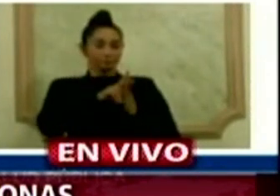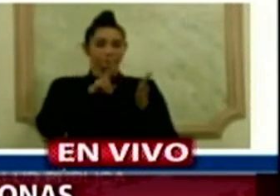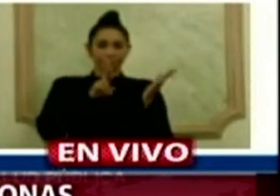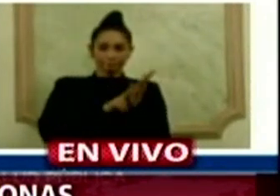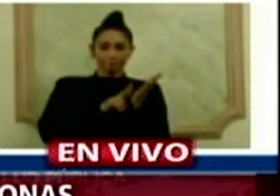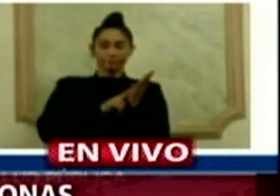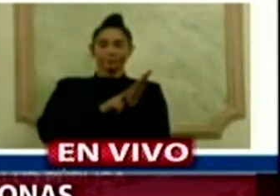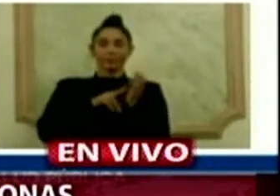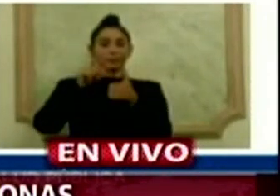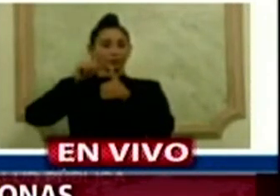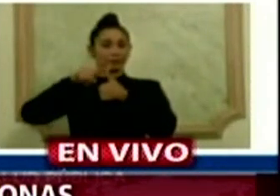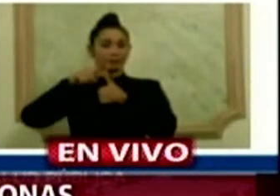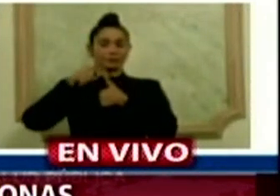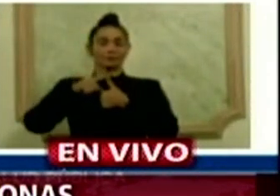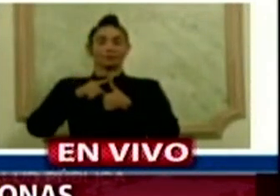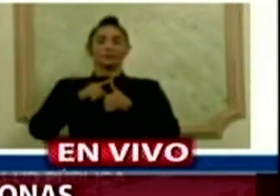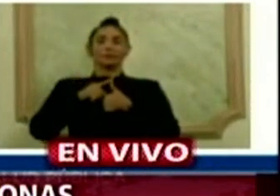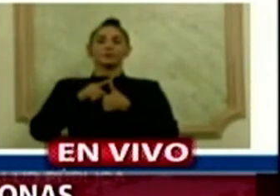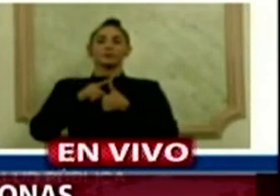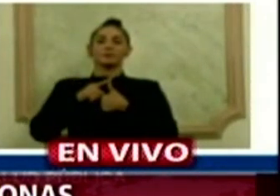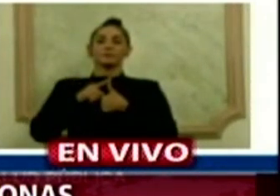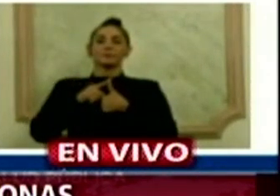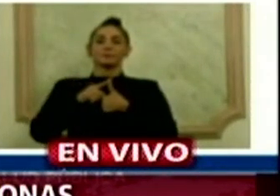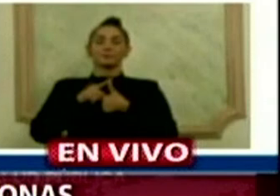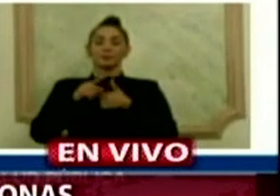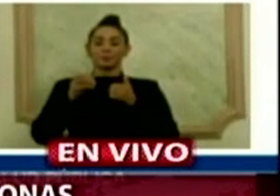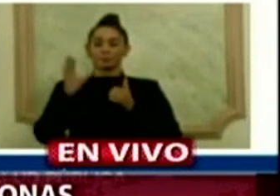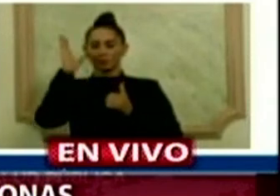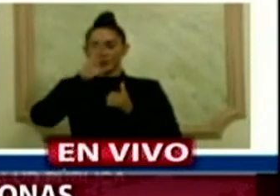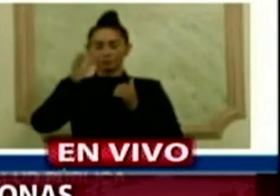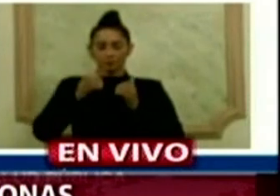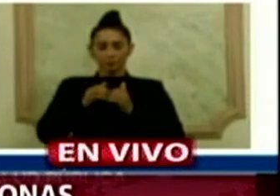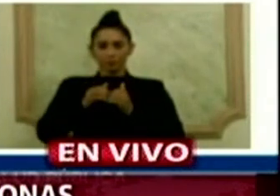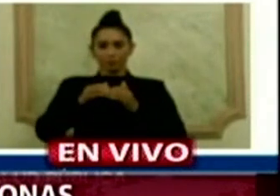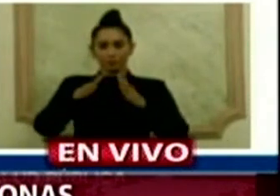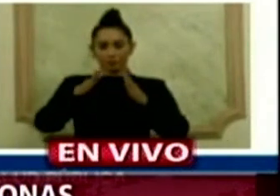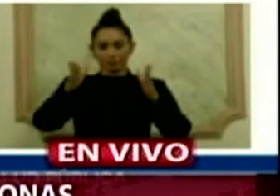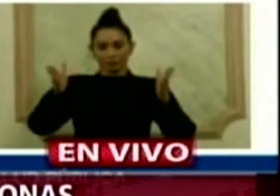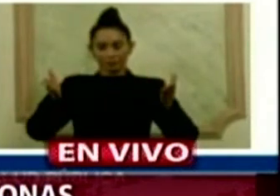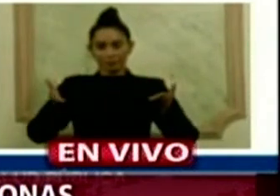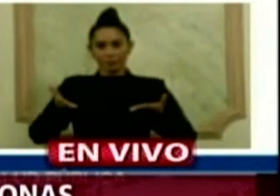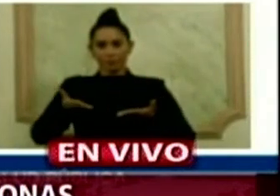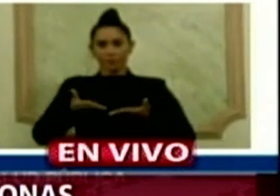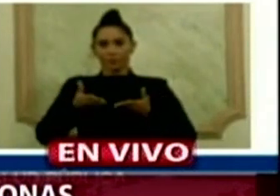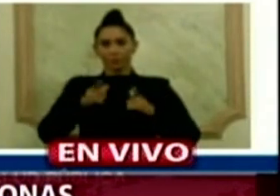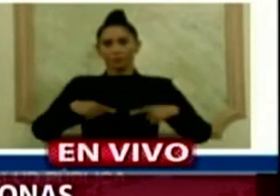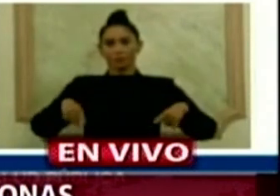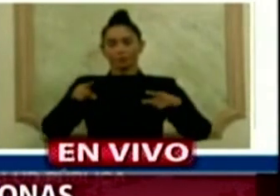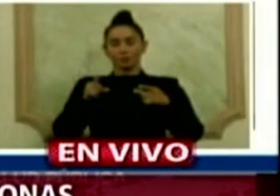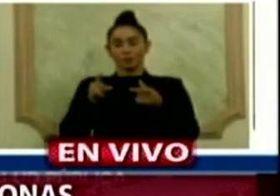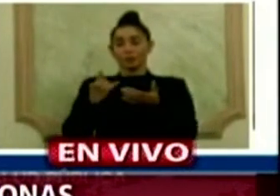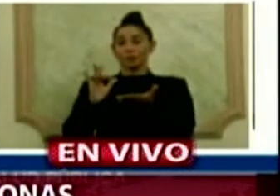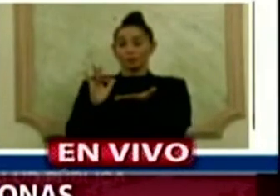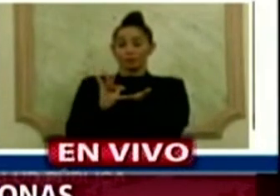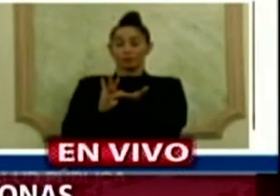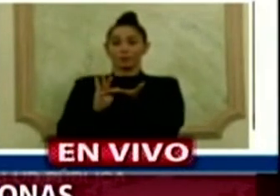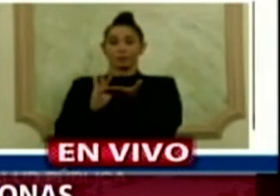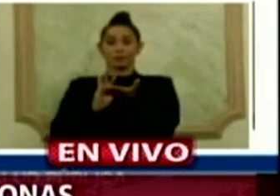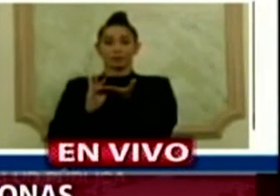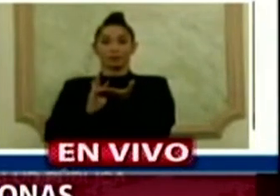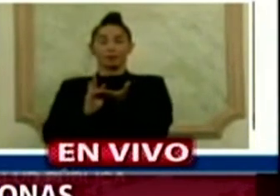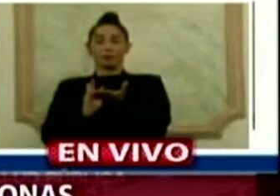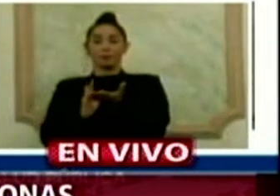primera es que estamos en proceso de habilitación y equipamiento de 10 laboratorios de